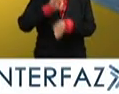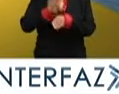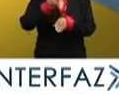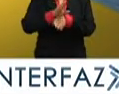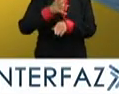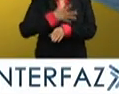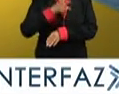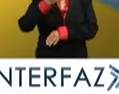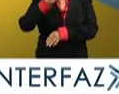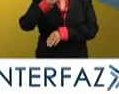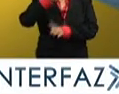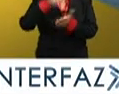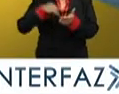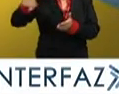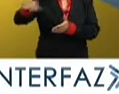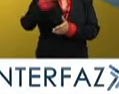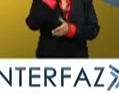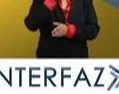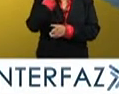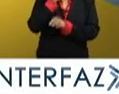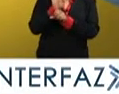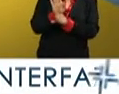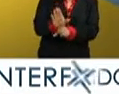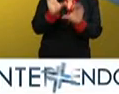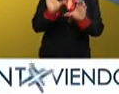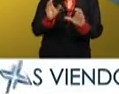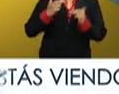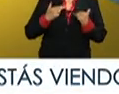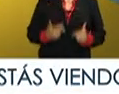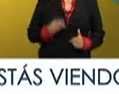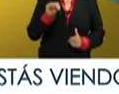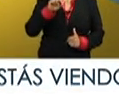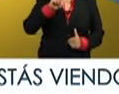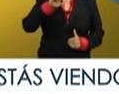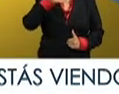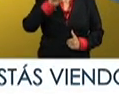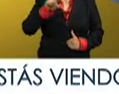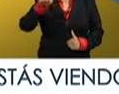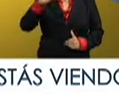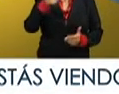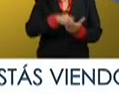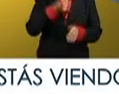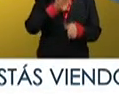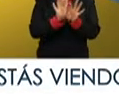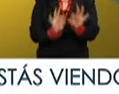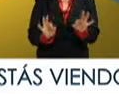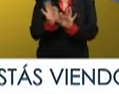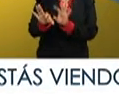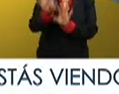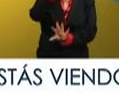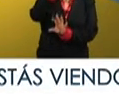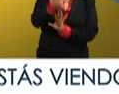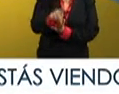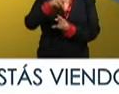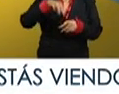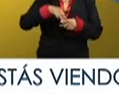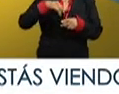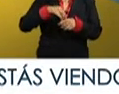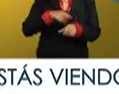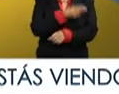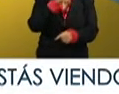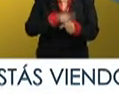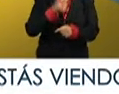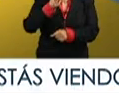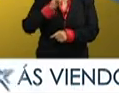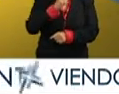Brasil tiene 20 lugares declarados Patrimonio de la Humanidad por la UNESCO. Uno de los más destacados es el Parque Nacional